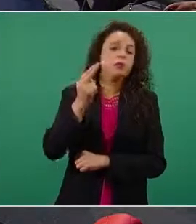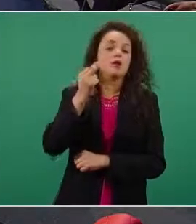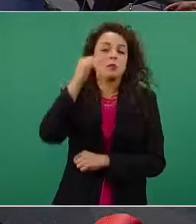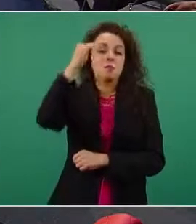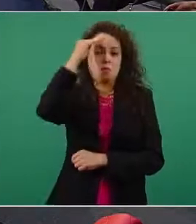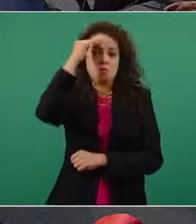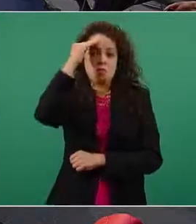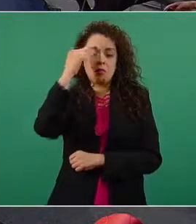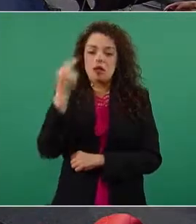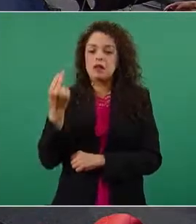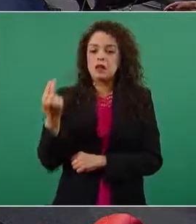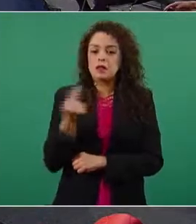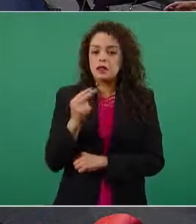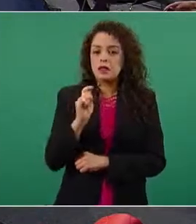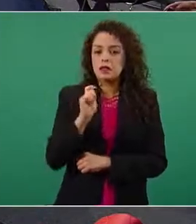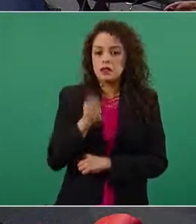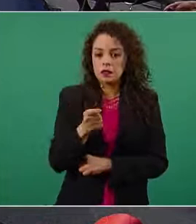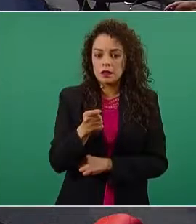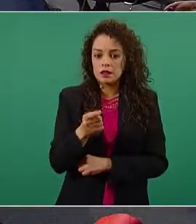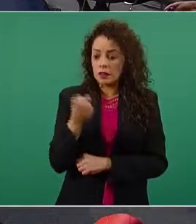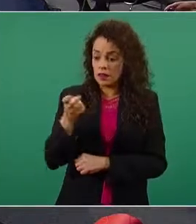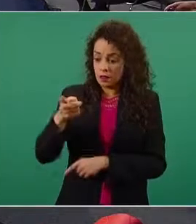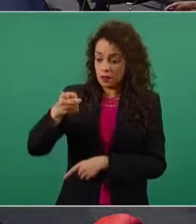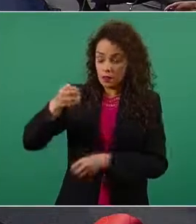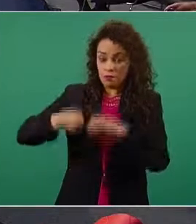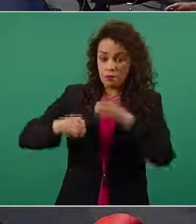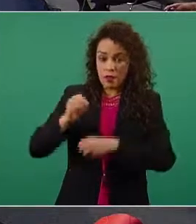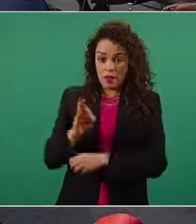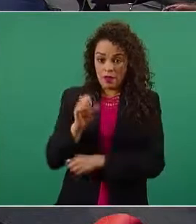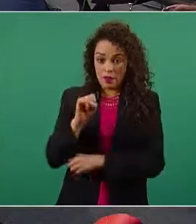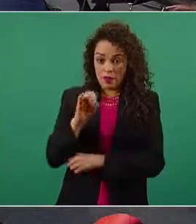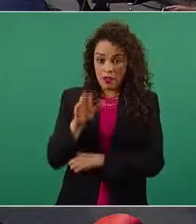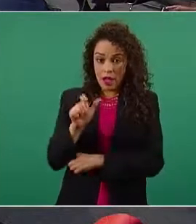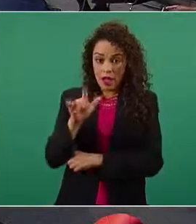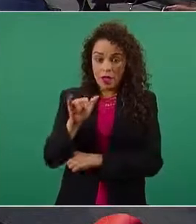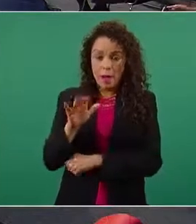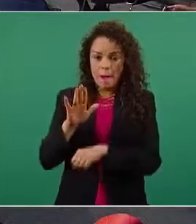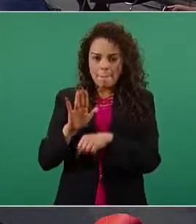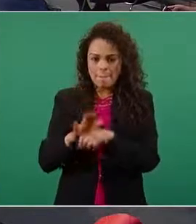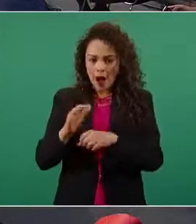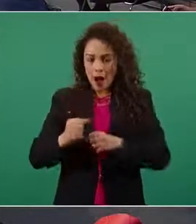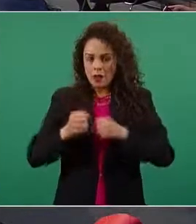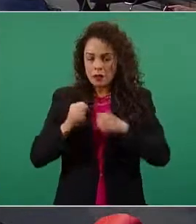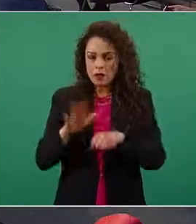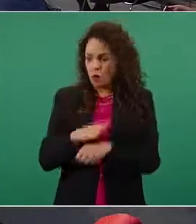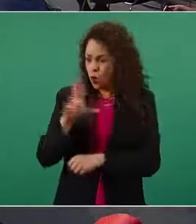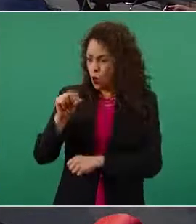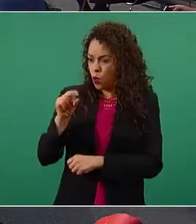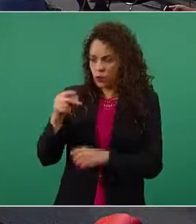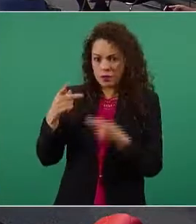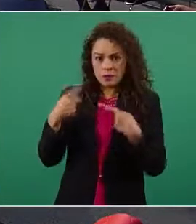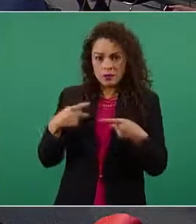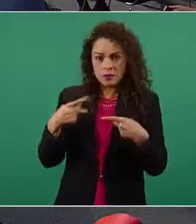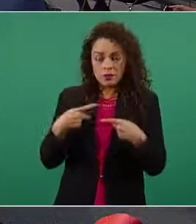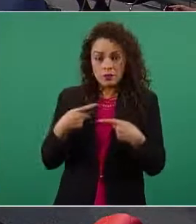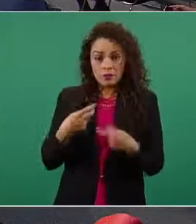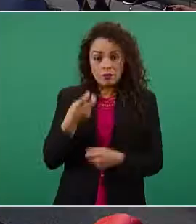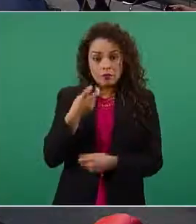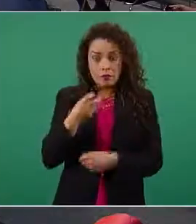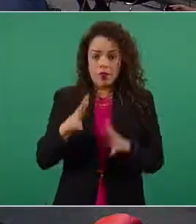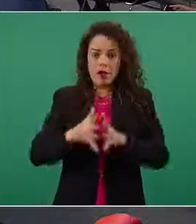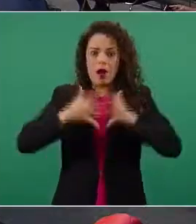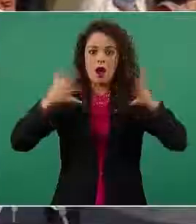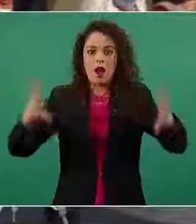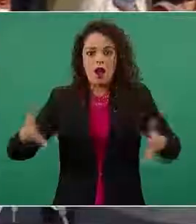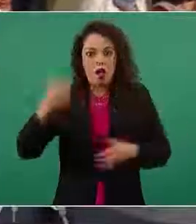fortalecer esta fiscalía, porque 80 personas para toda una elección de esta